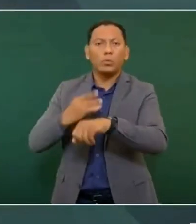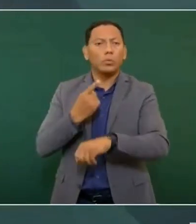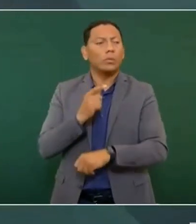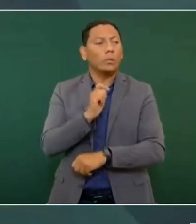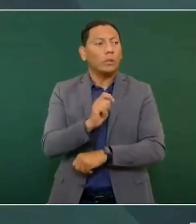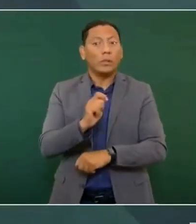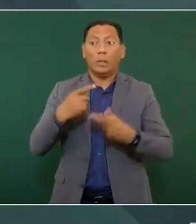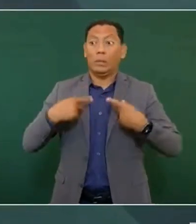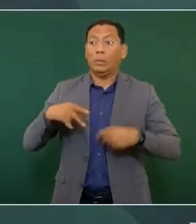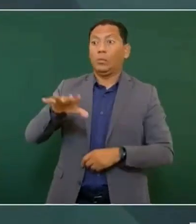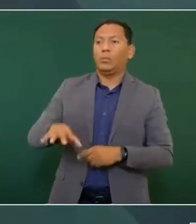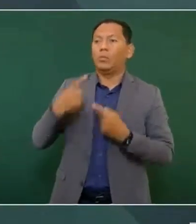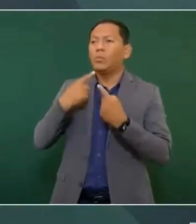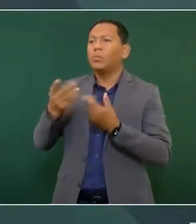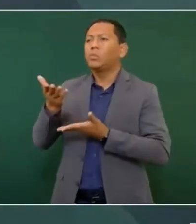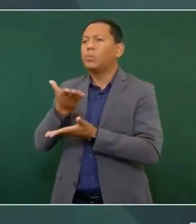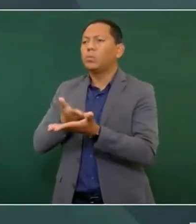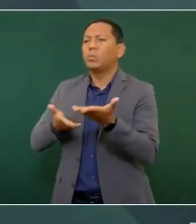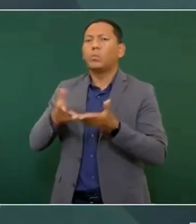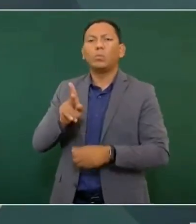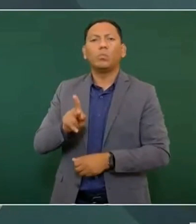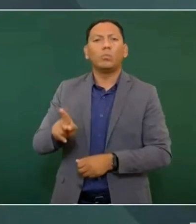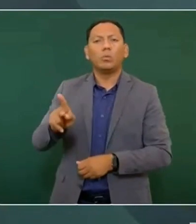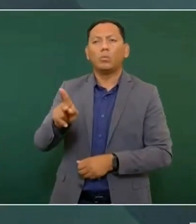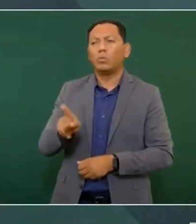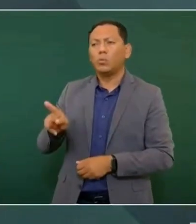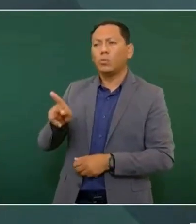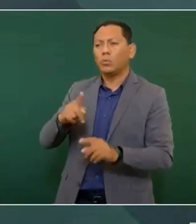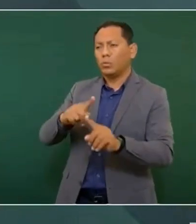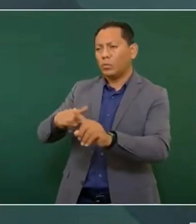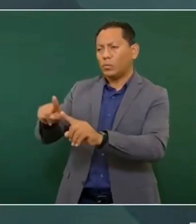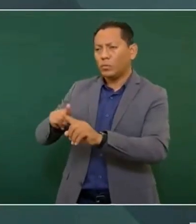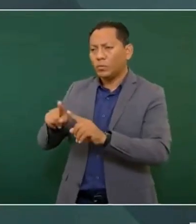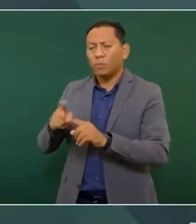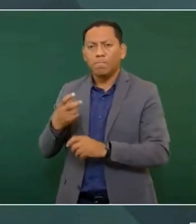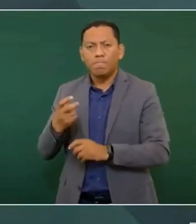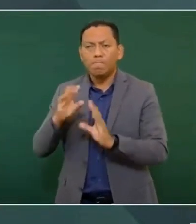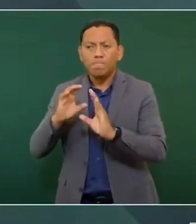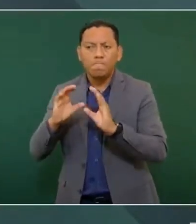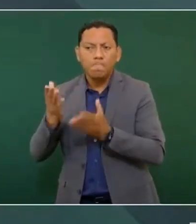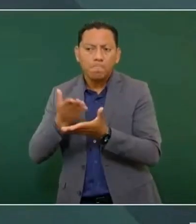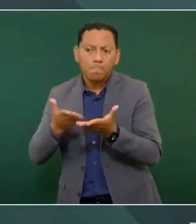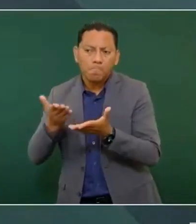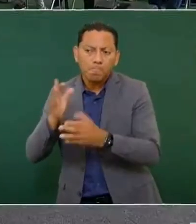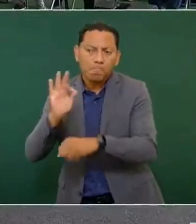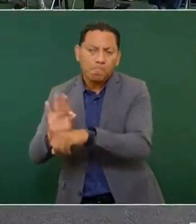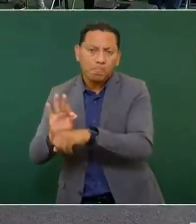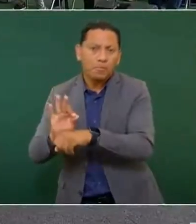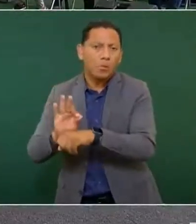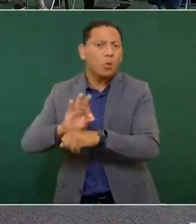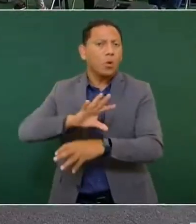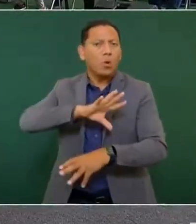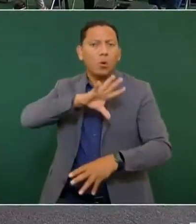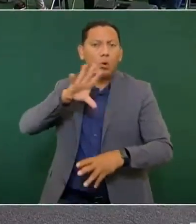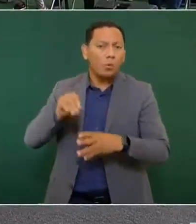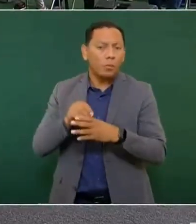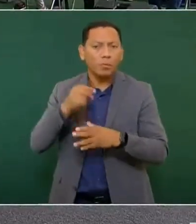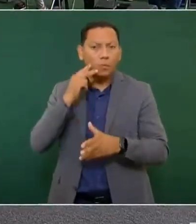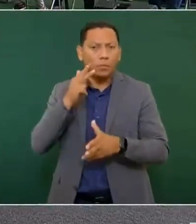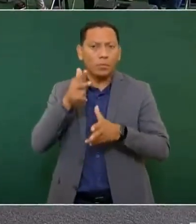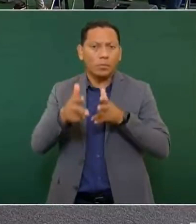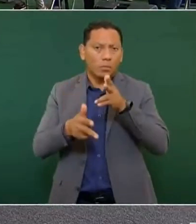conciliación de todos los pueblos. Y todo esto, el Tren